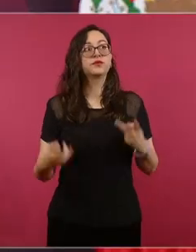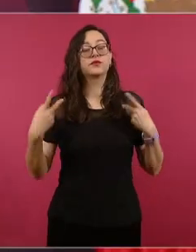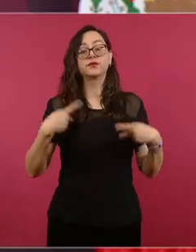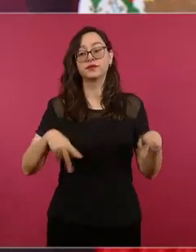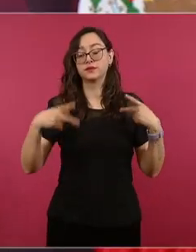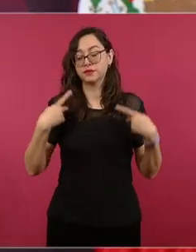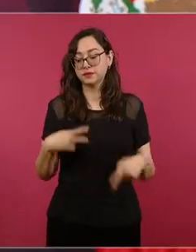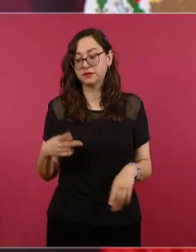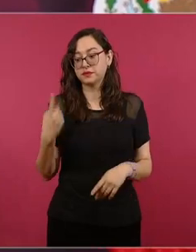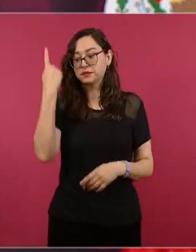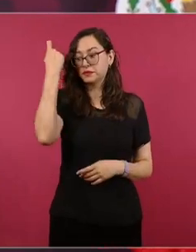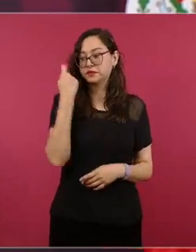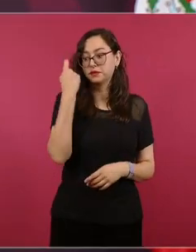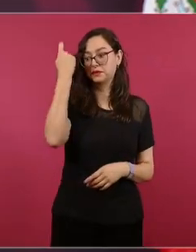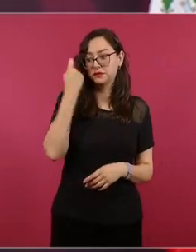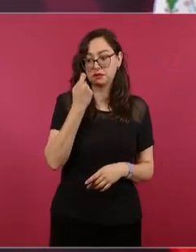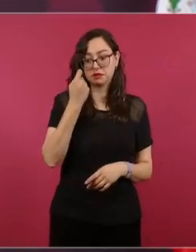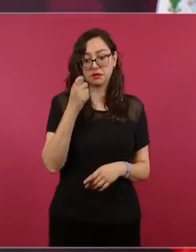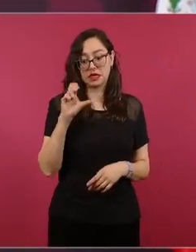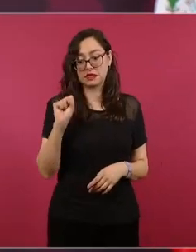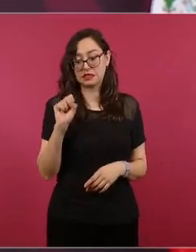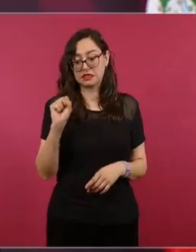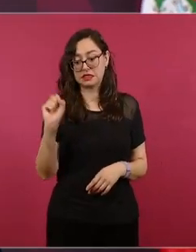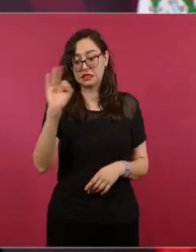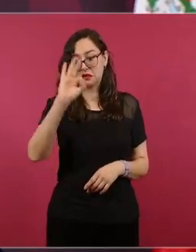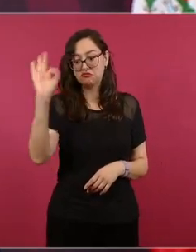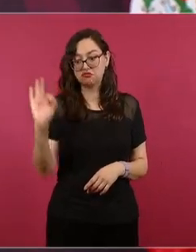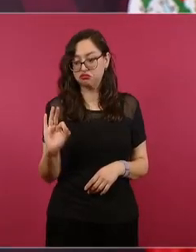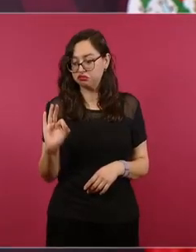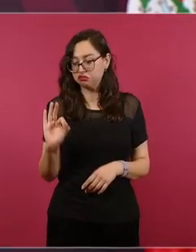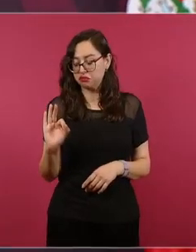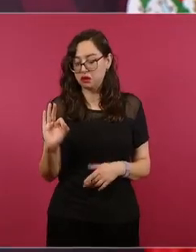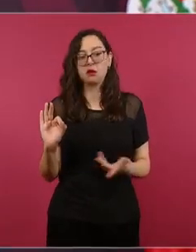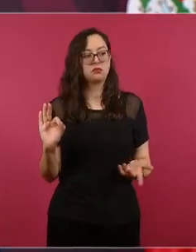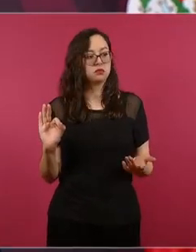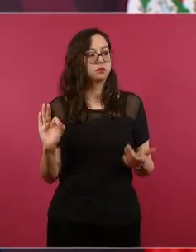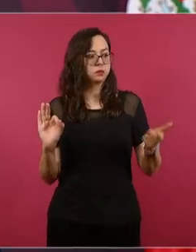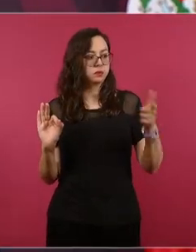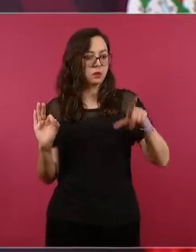60% se le pueda aportar